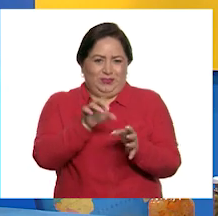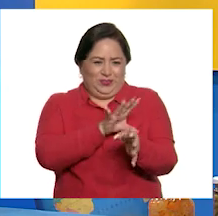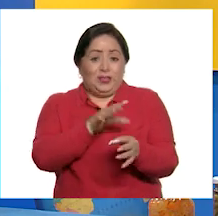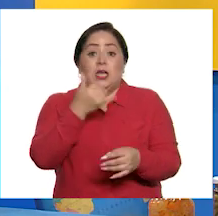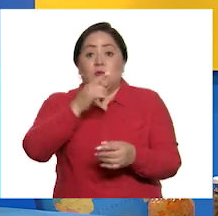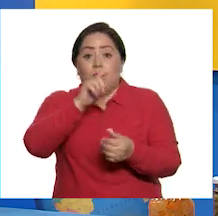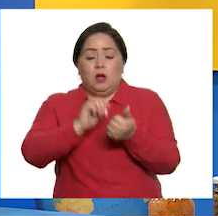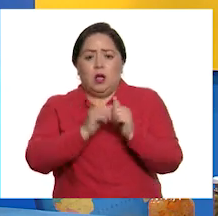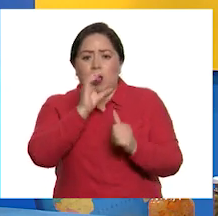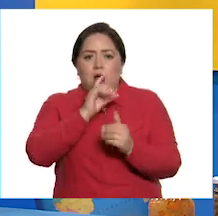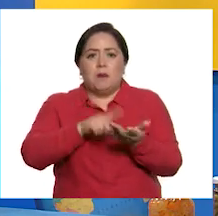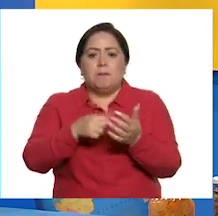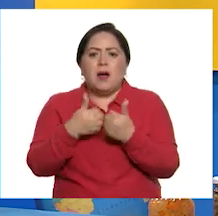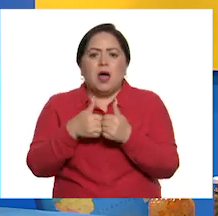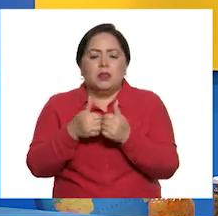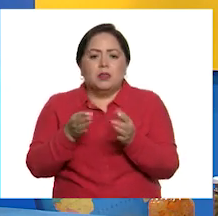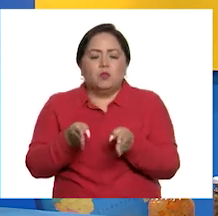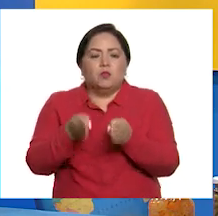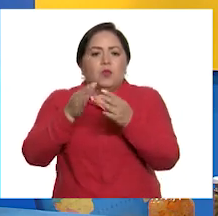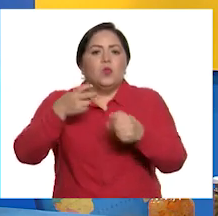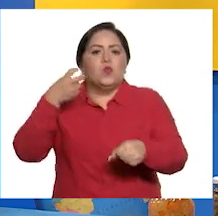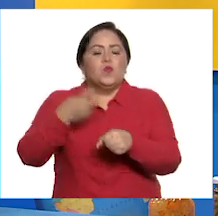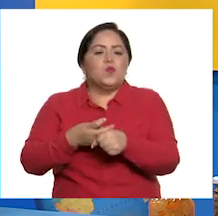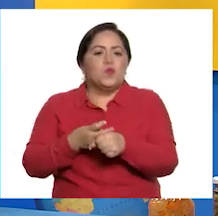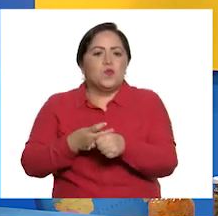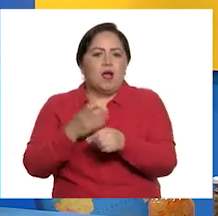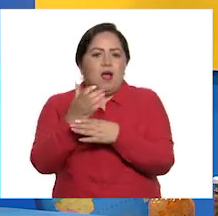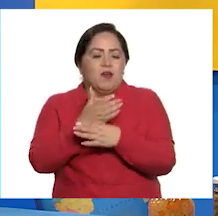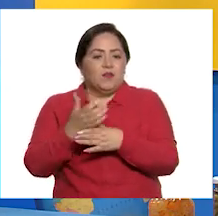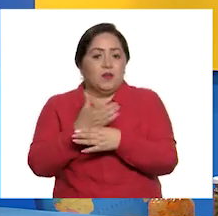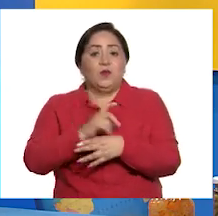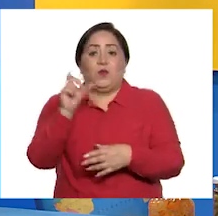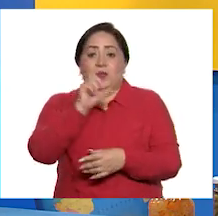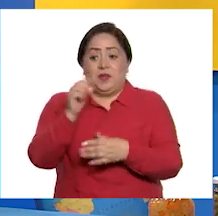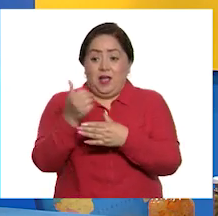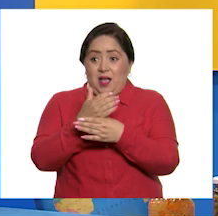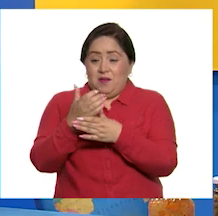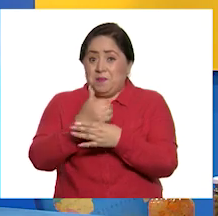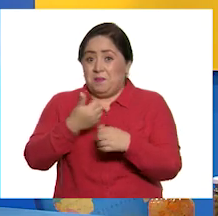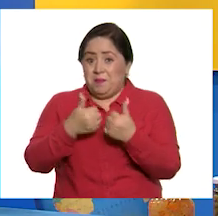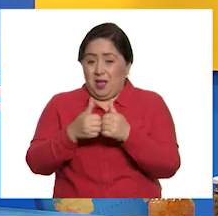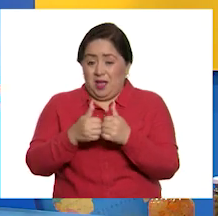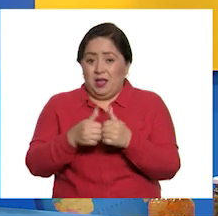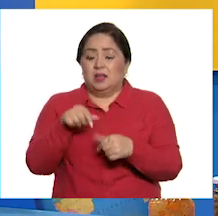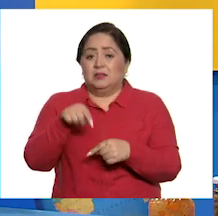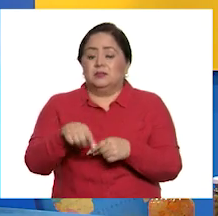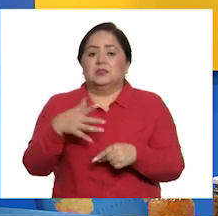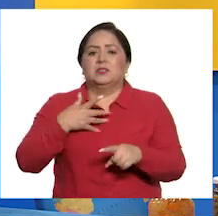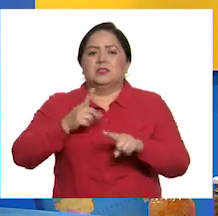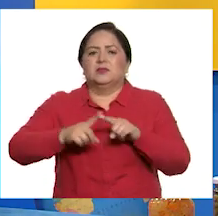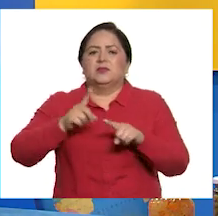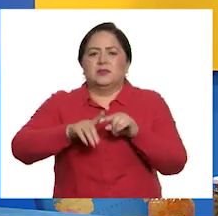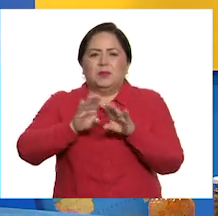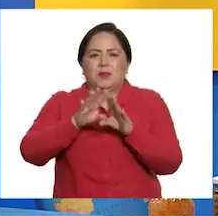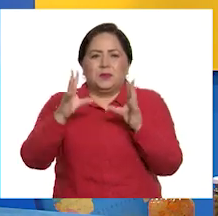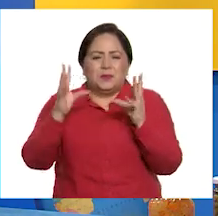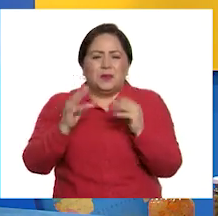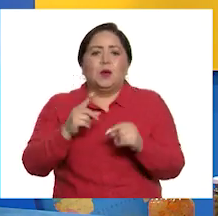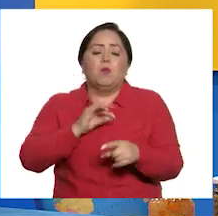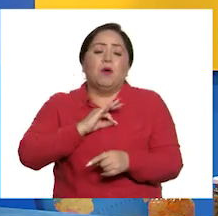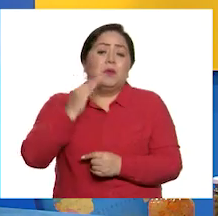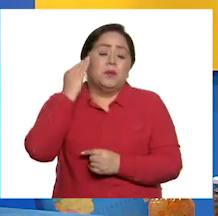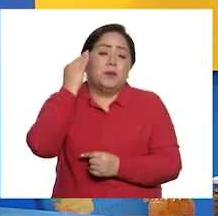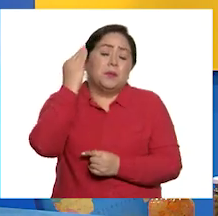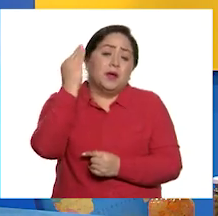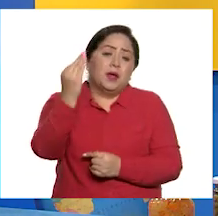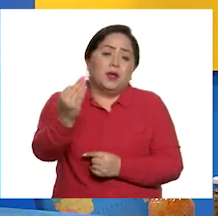con el calor se tuestan las rebanadas de pan. Y además, bueno, al aplicar calor al pan, eliminamos diversos microorganismos y puede durar